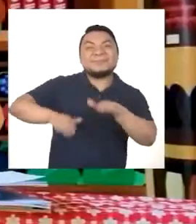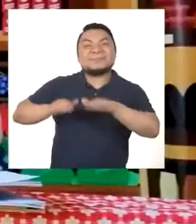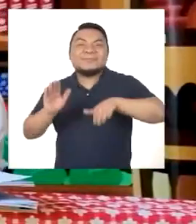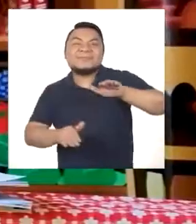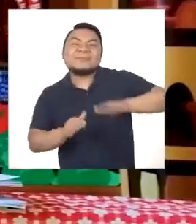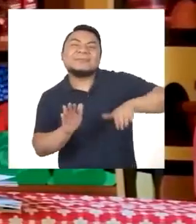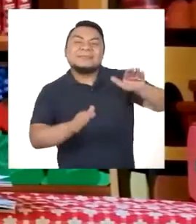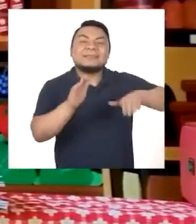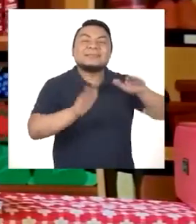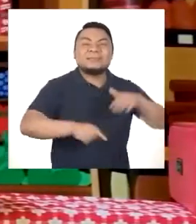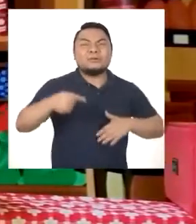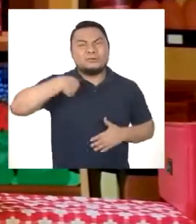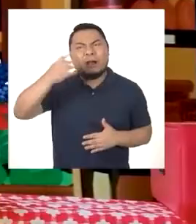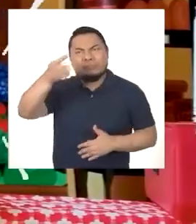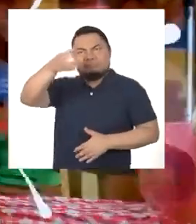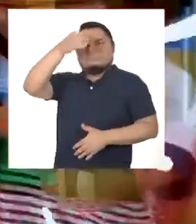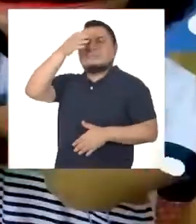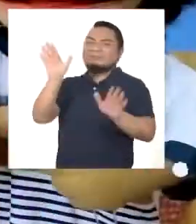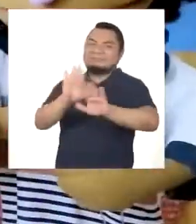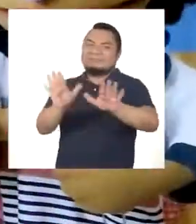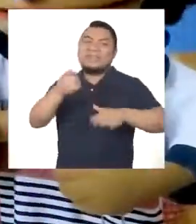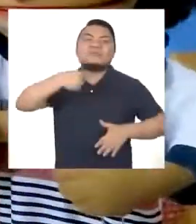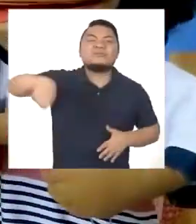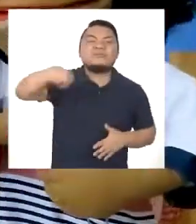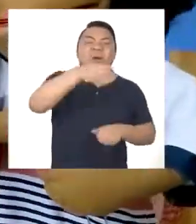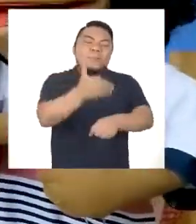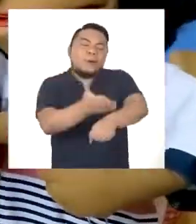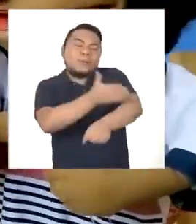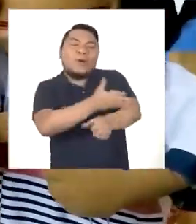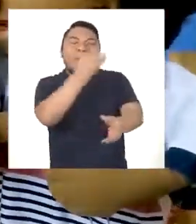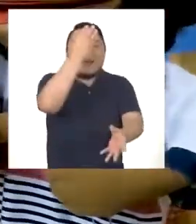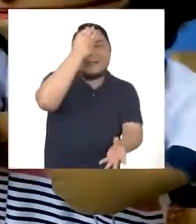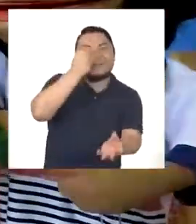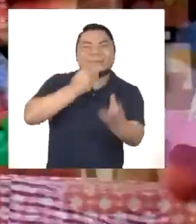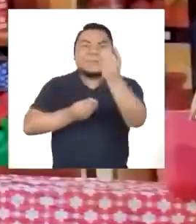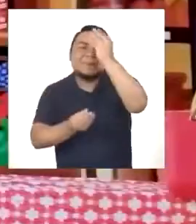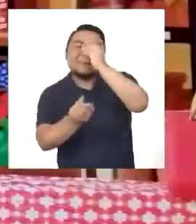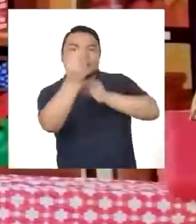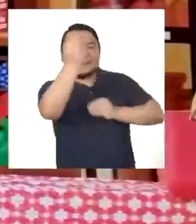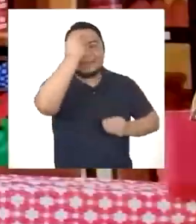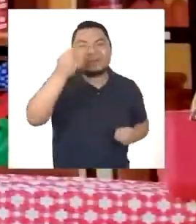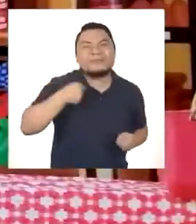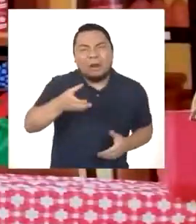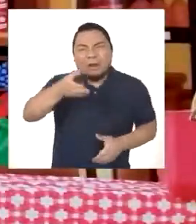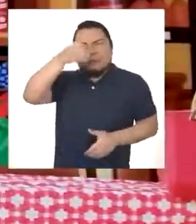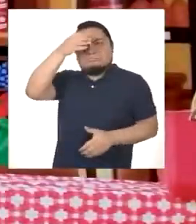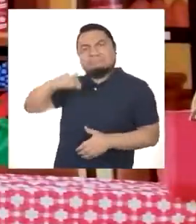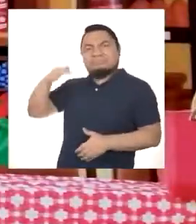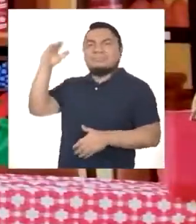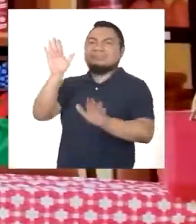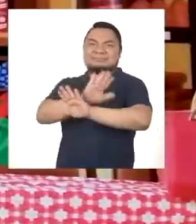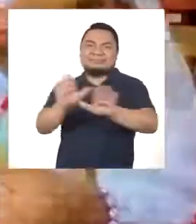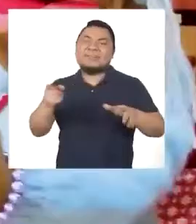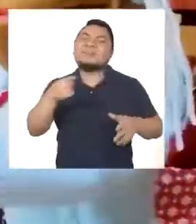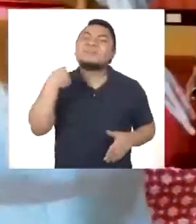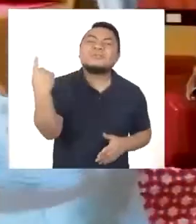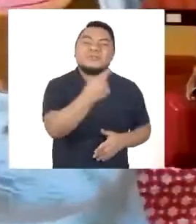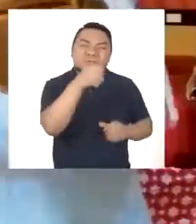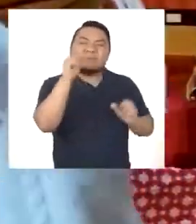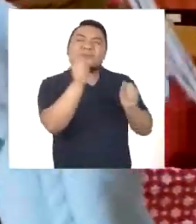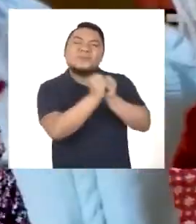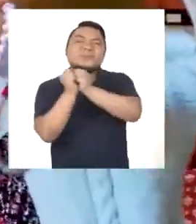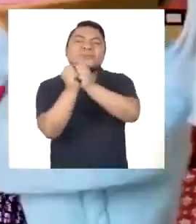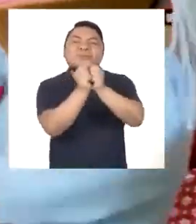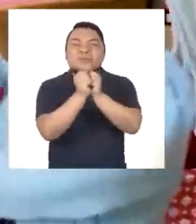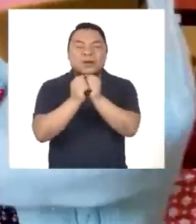Nadie nace sabiendo, juntos vamos a aprender. Nadie nace sabiendo, para todos